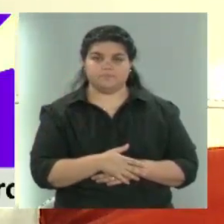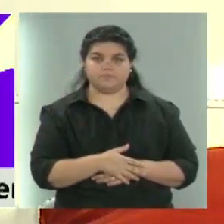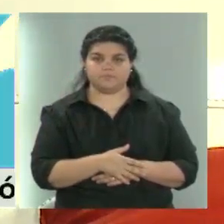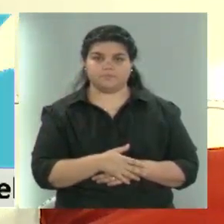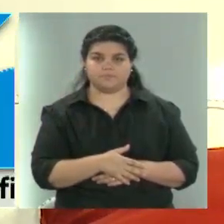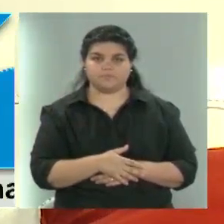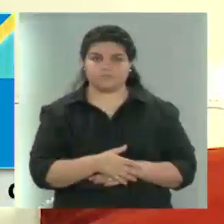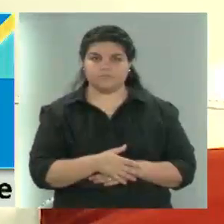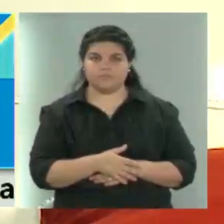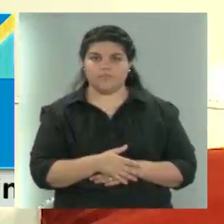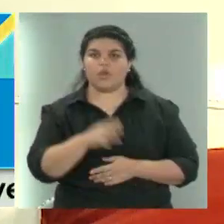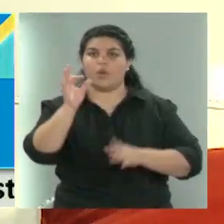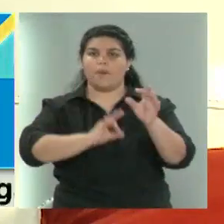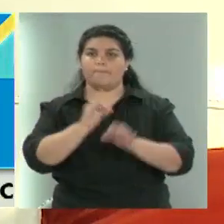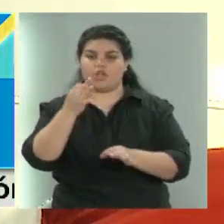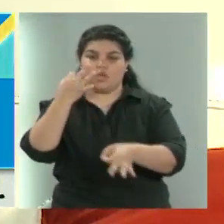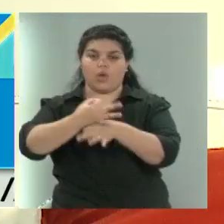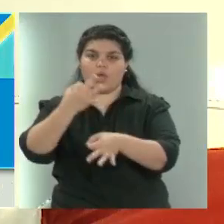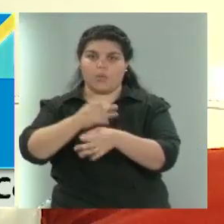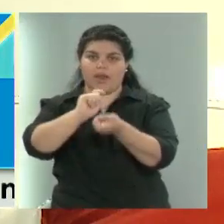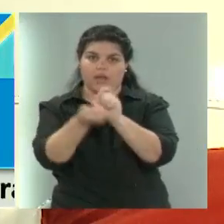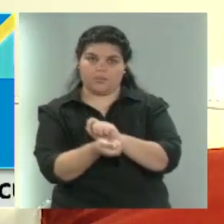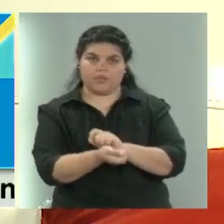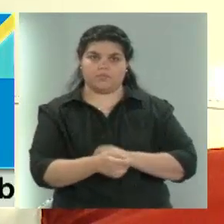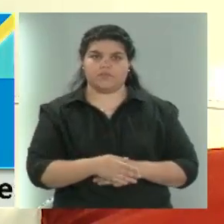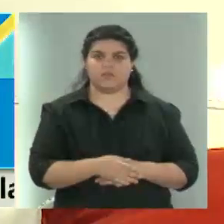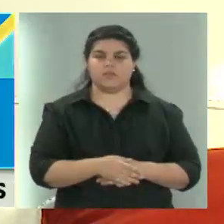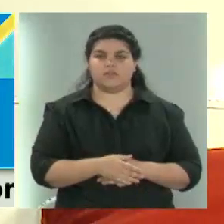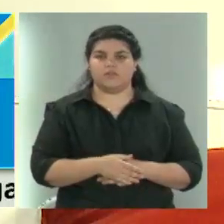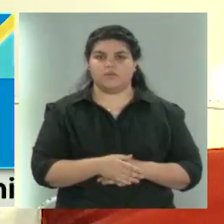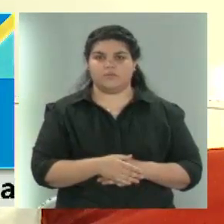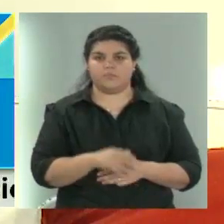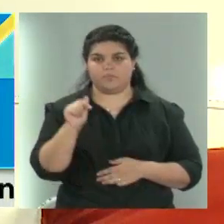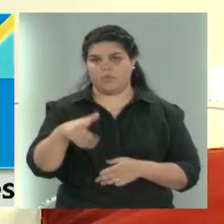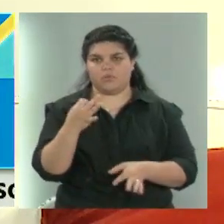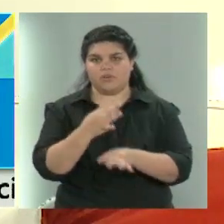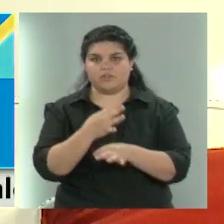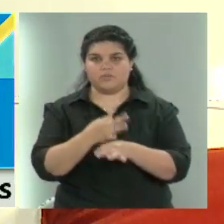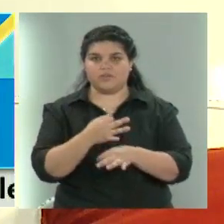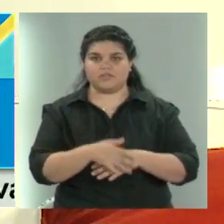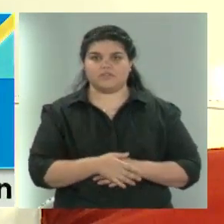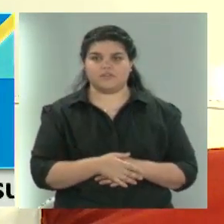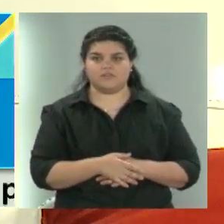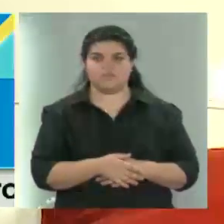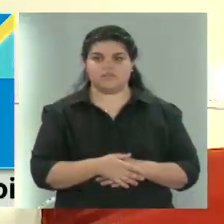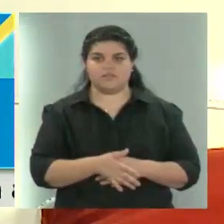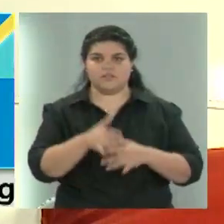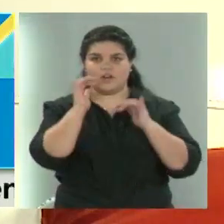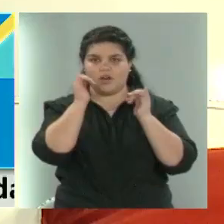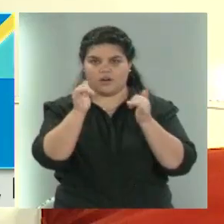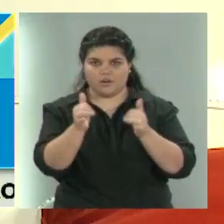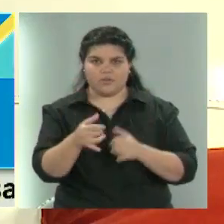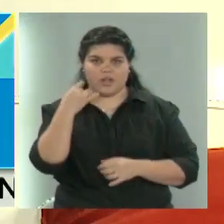¿Cómo cambia una escuela con un proyecto? No un CEPJA, en este caso voy a contar de un CEPJA, ¿no? O sea, jóvenes y adultos, de